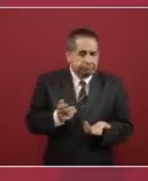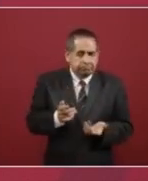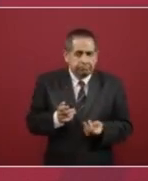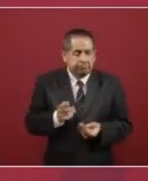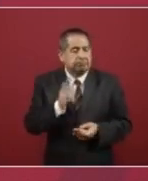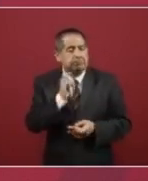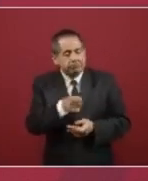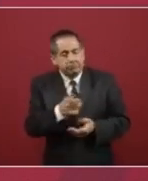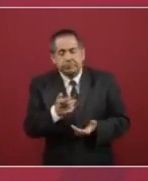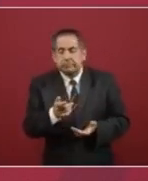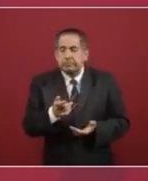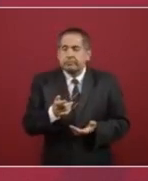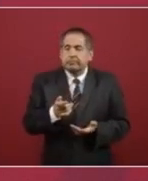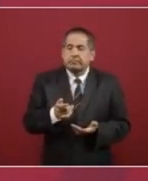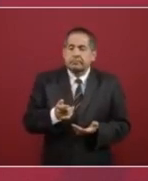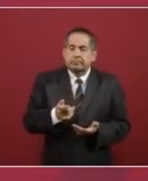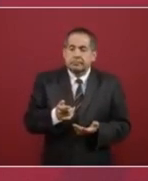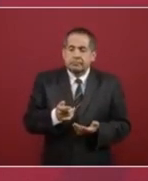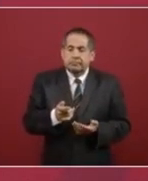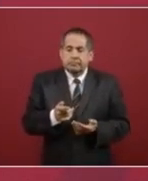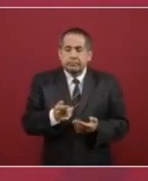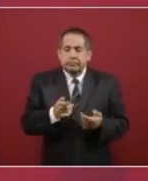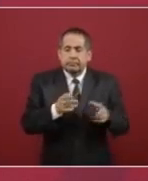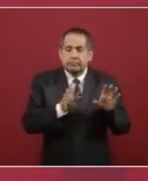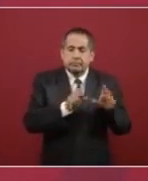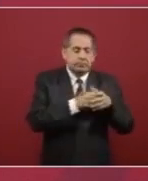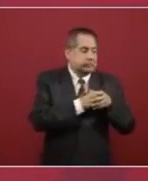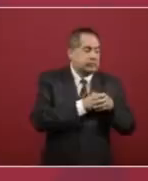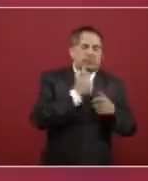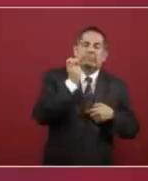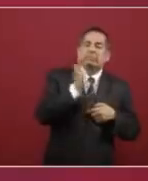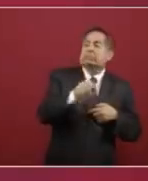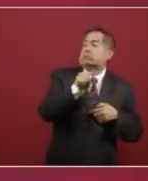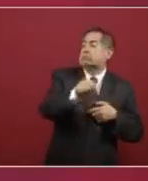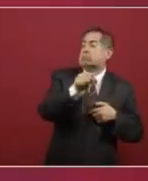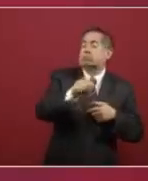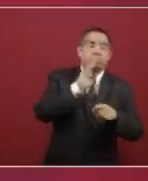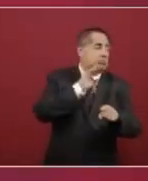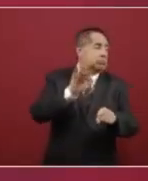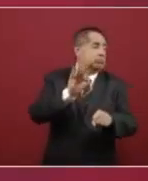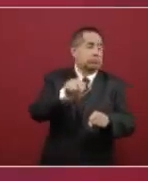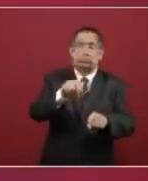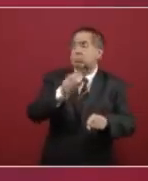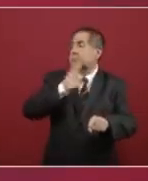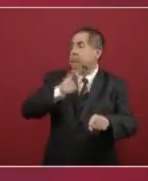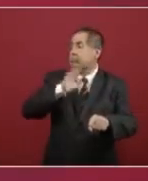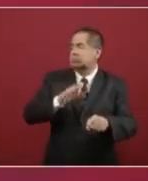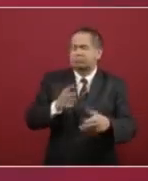solo por un señalamiento en un medio,